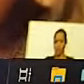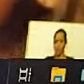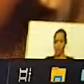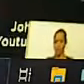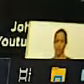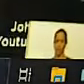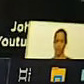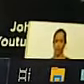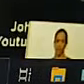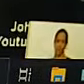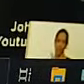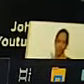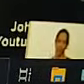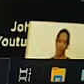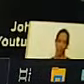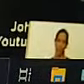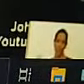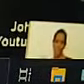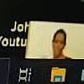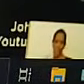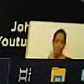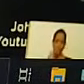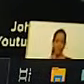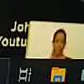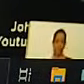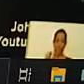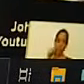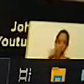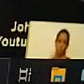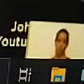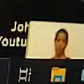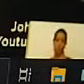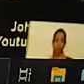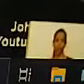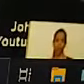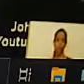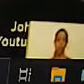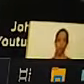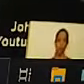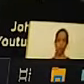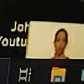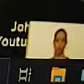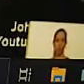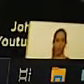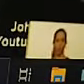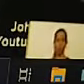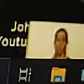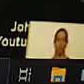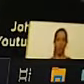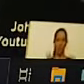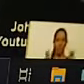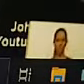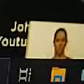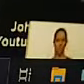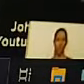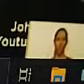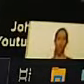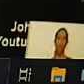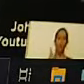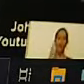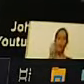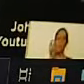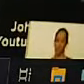experimentada en el área política que tú, y tú lo que haces es empeorarlo. No puedo comprender cómo una persona